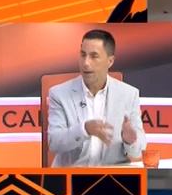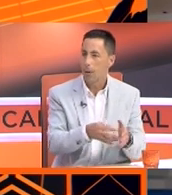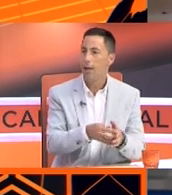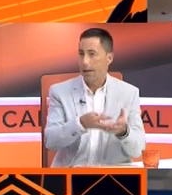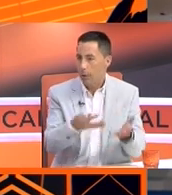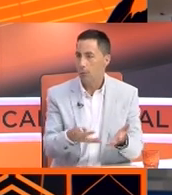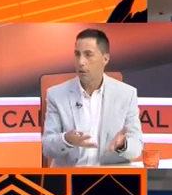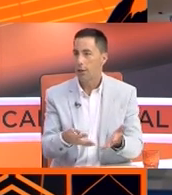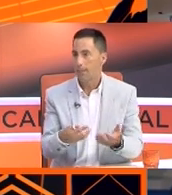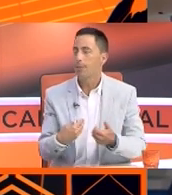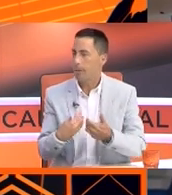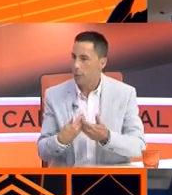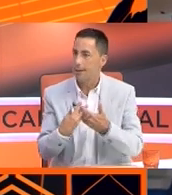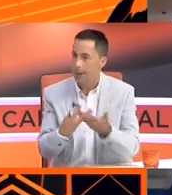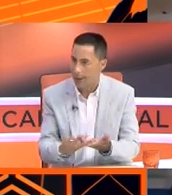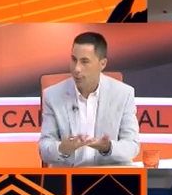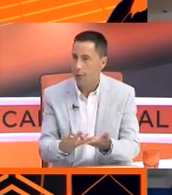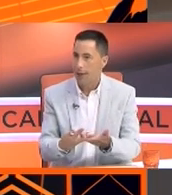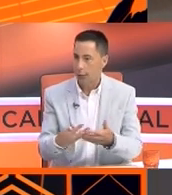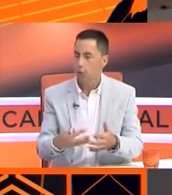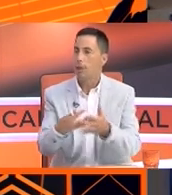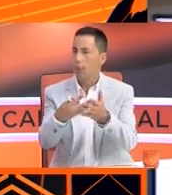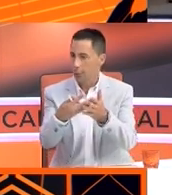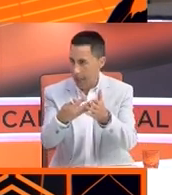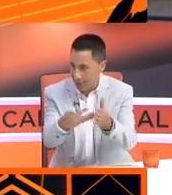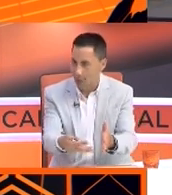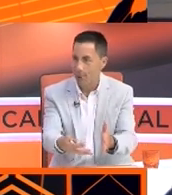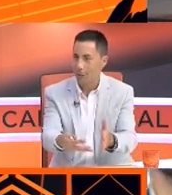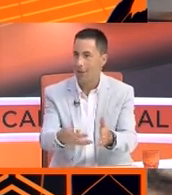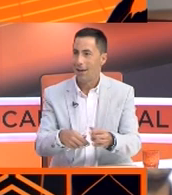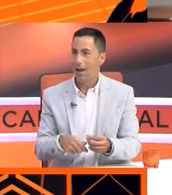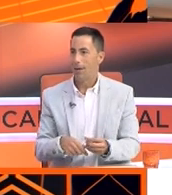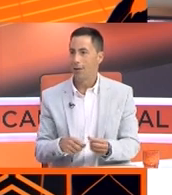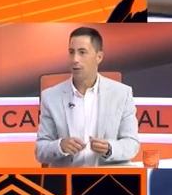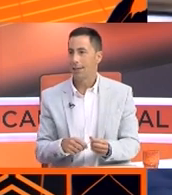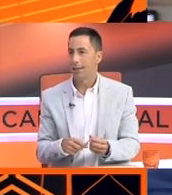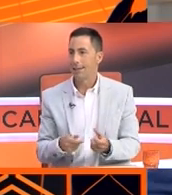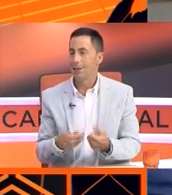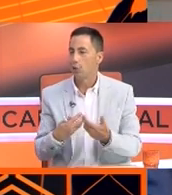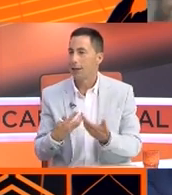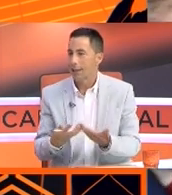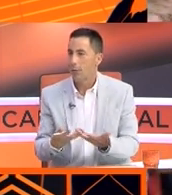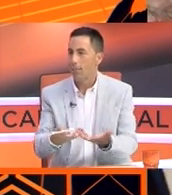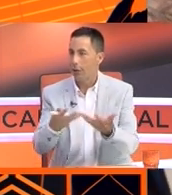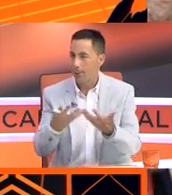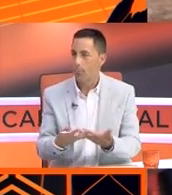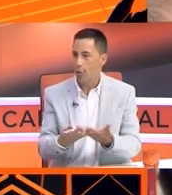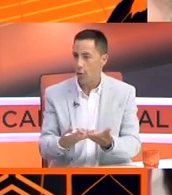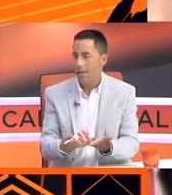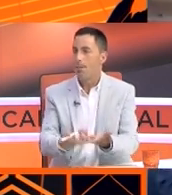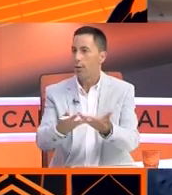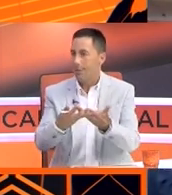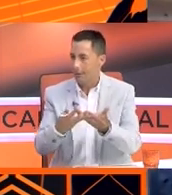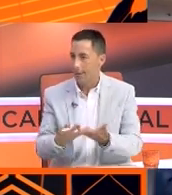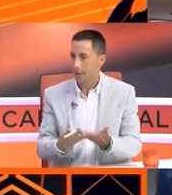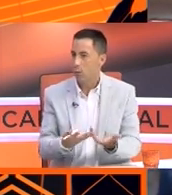Paniagua. Le he preguntado, lógicamente, primero le he trasladado que nosotros hemos trasladado también al partido esa intención que tenemos de poder hablar con ella,